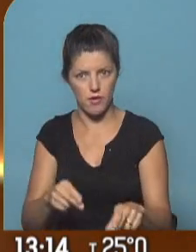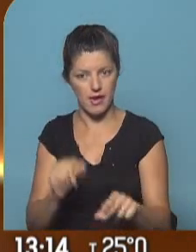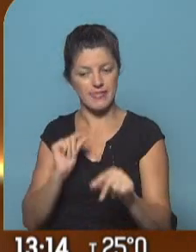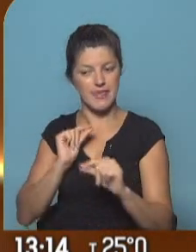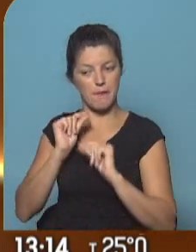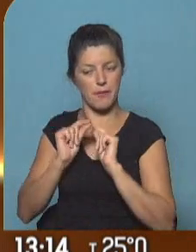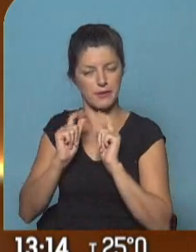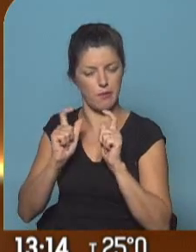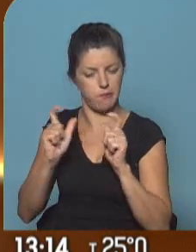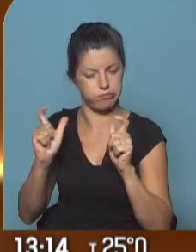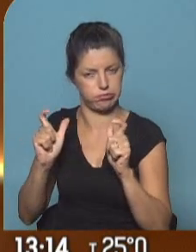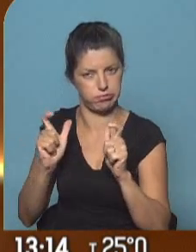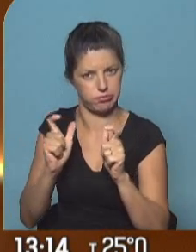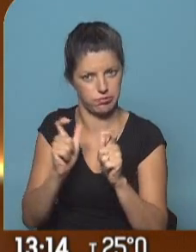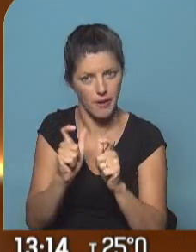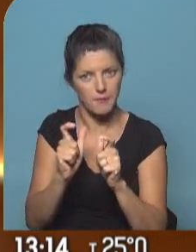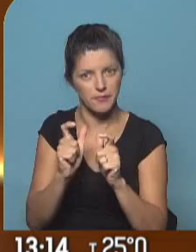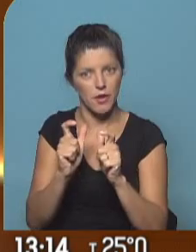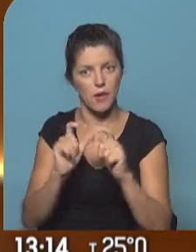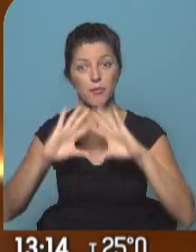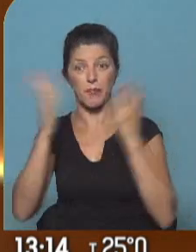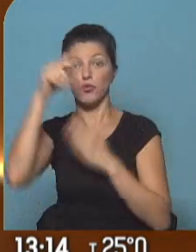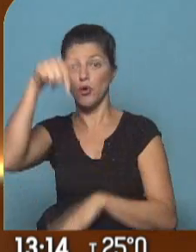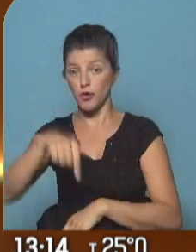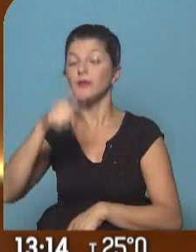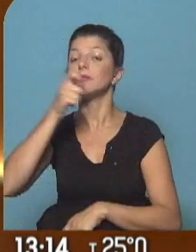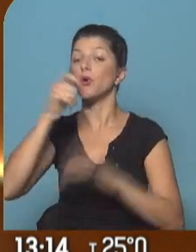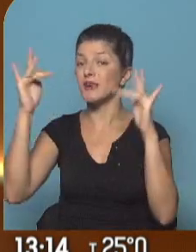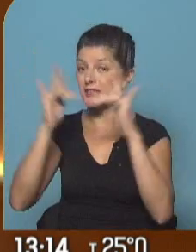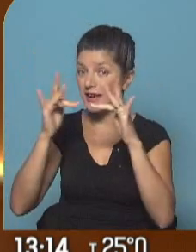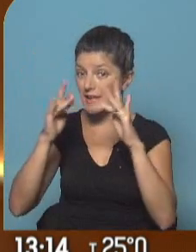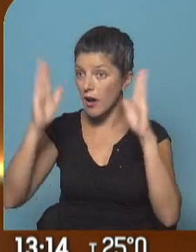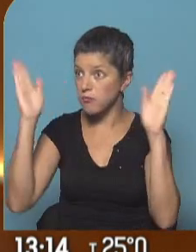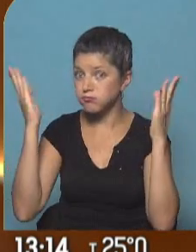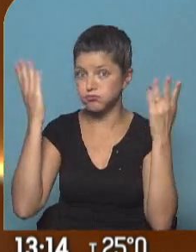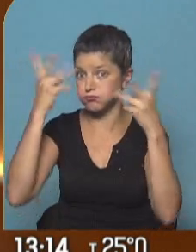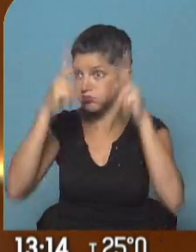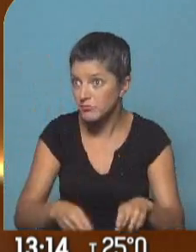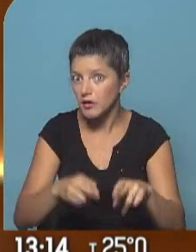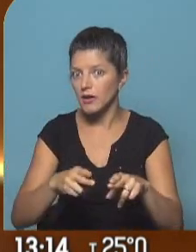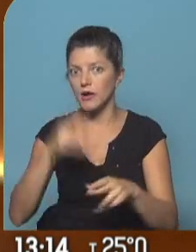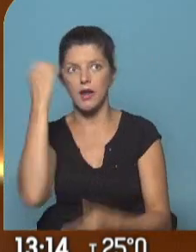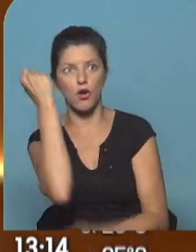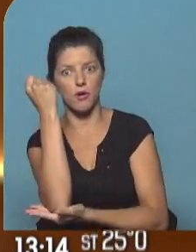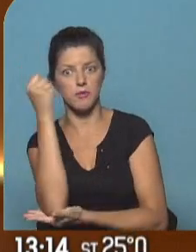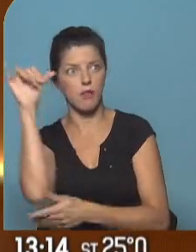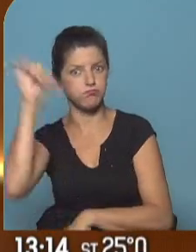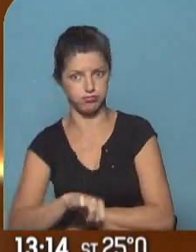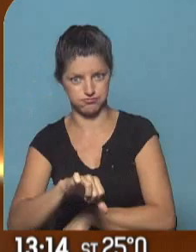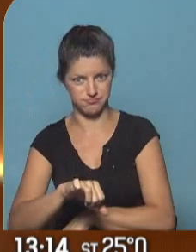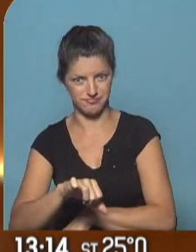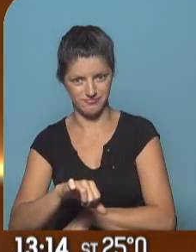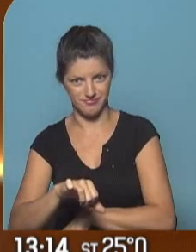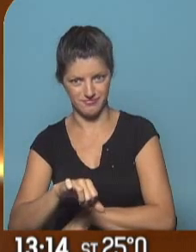intermitente, porque el mundo de hoy no es el mundo de ayer. Y el mundo de hoy vos cerrás Internet y paralizás la economía. Sí, yo creo que hay, como nosotros lo